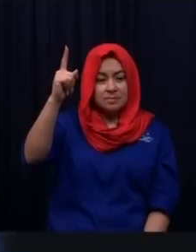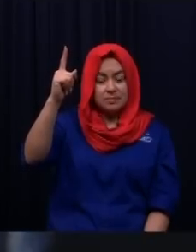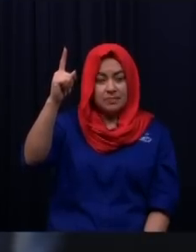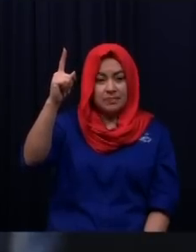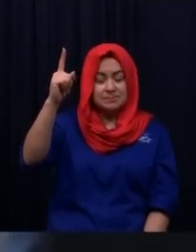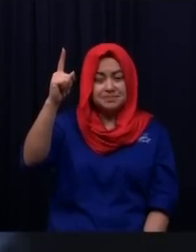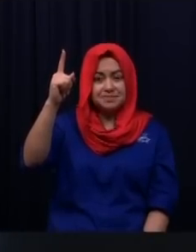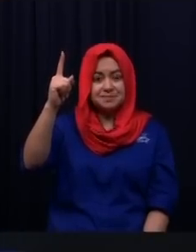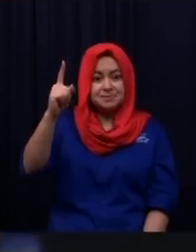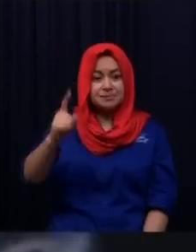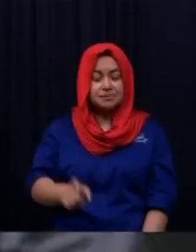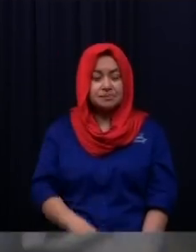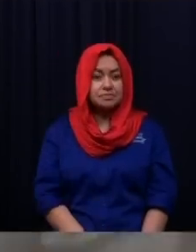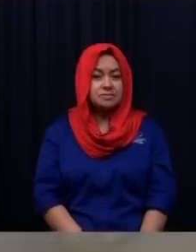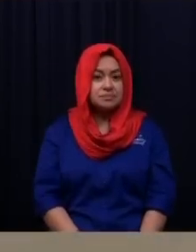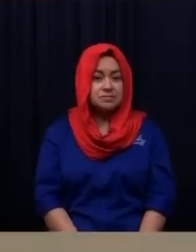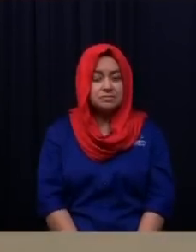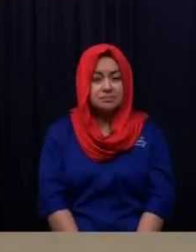Aleluya.